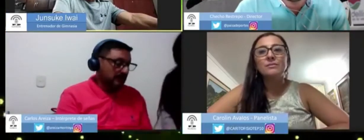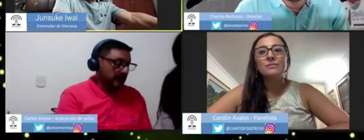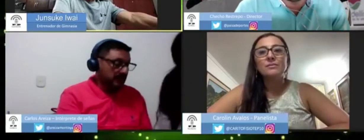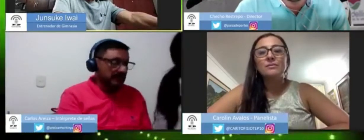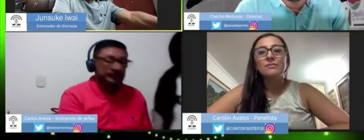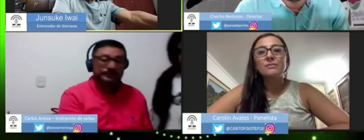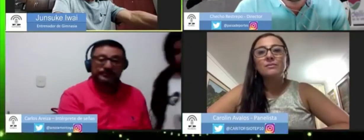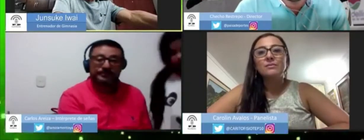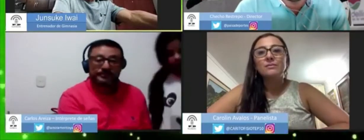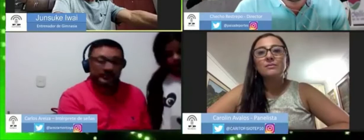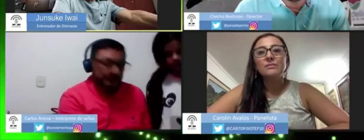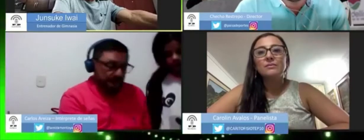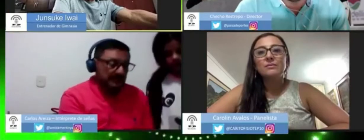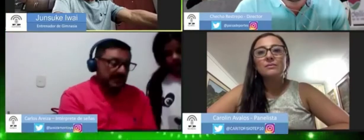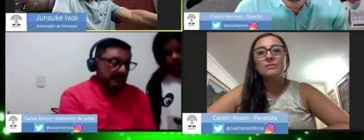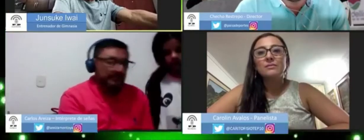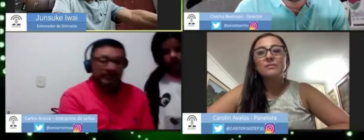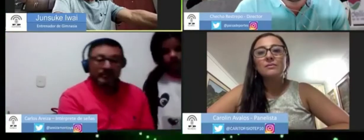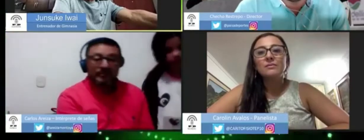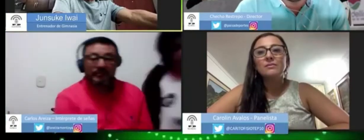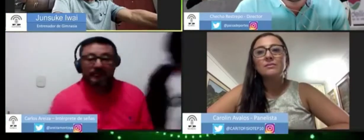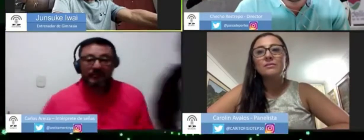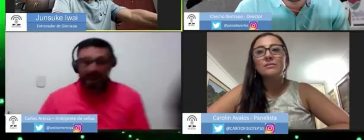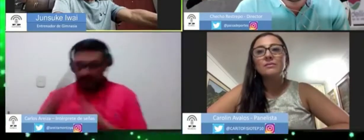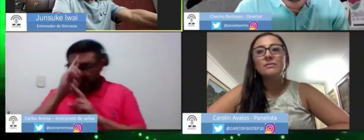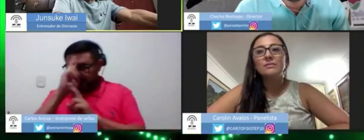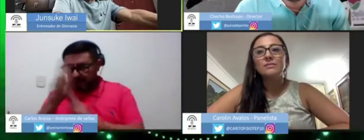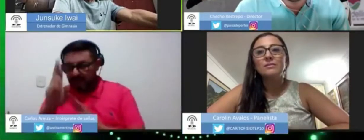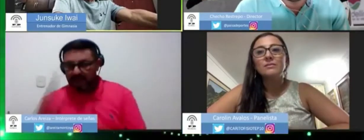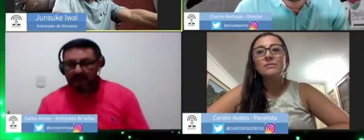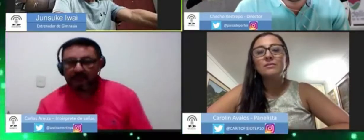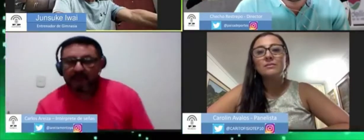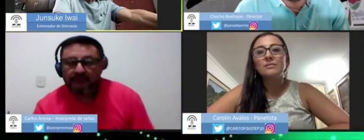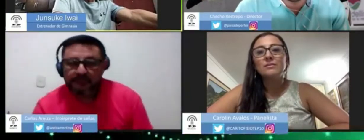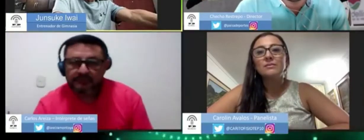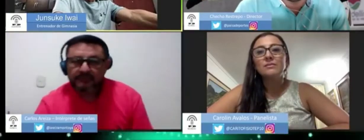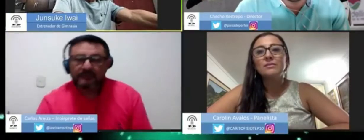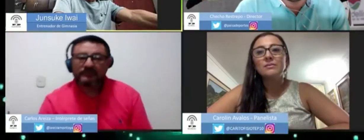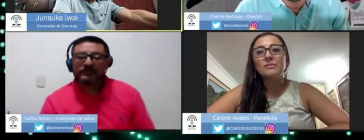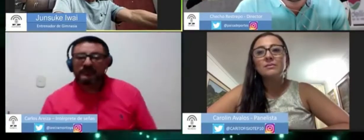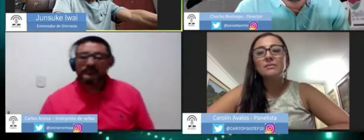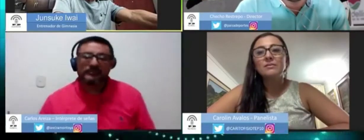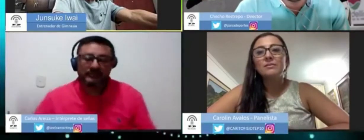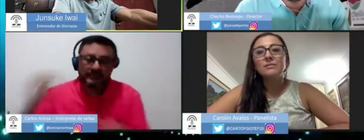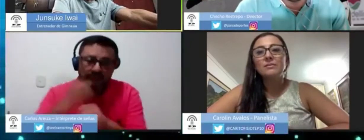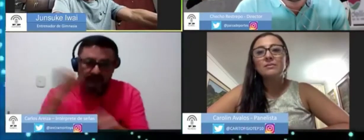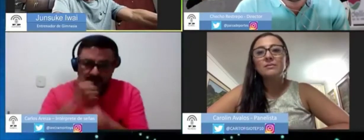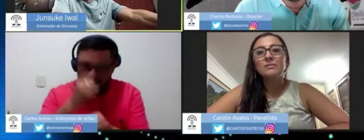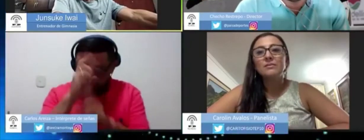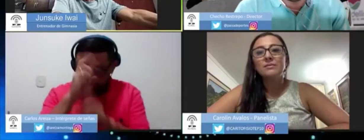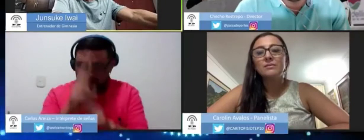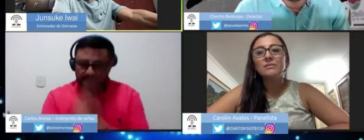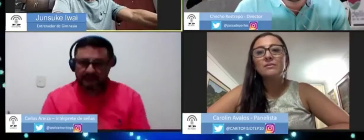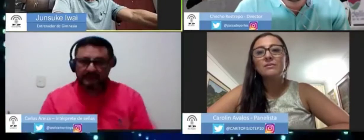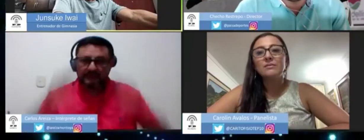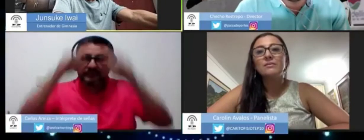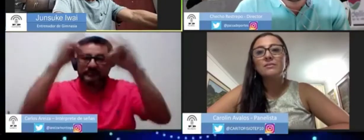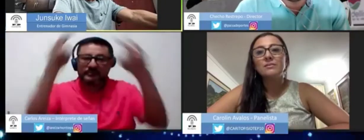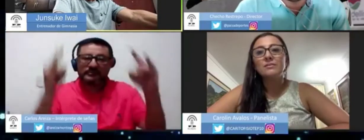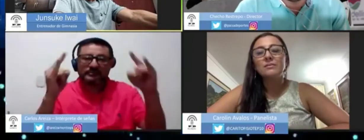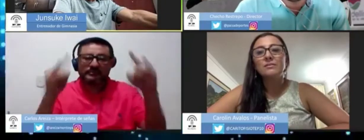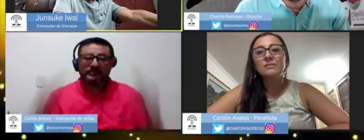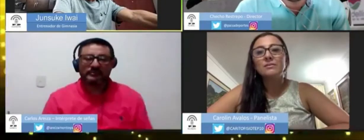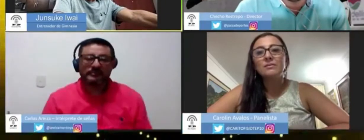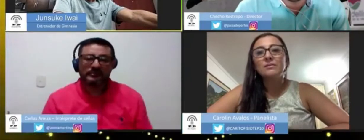yo creo que homenaje de su trabajo hicieron este gimnasio. Yo